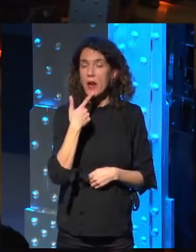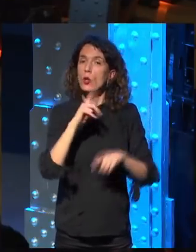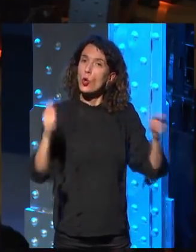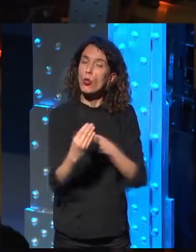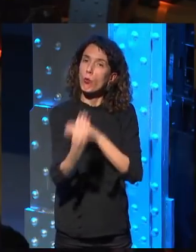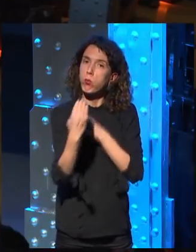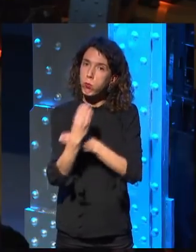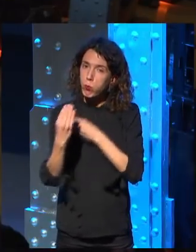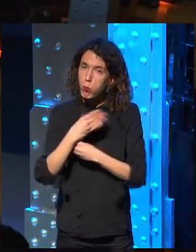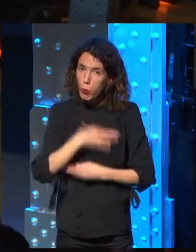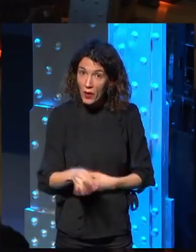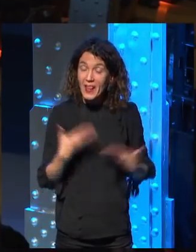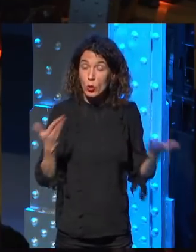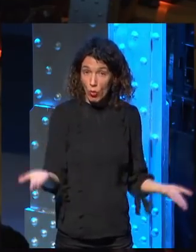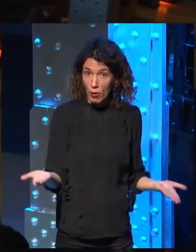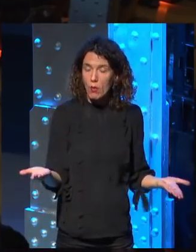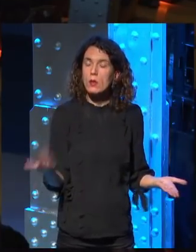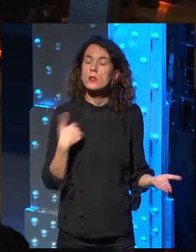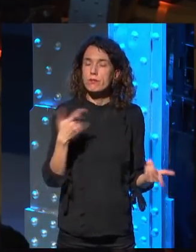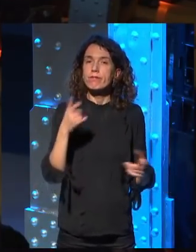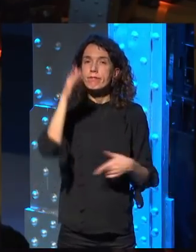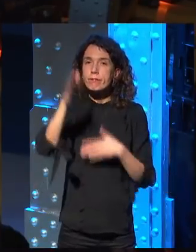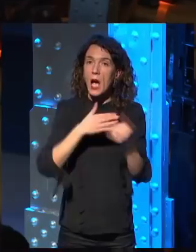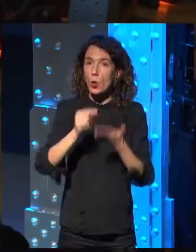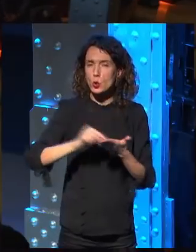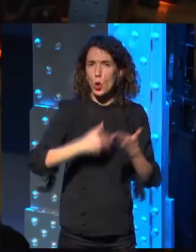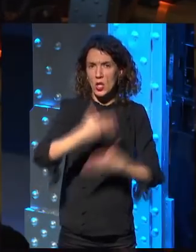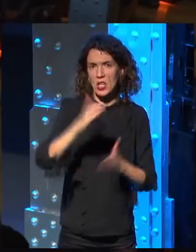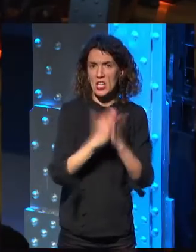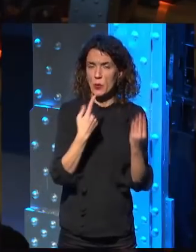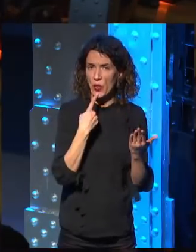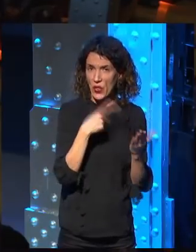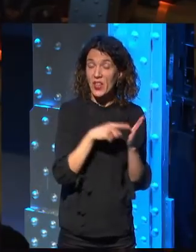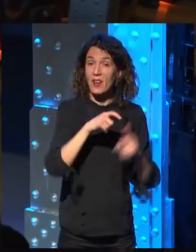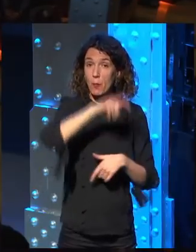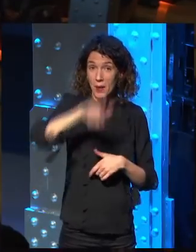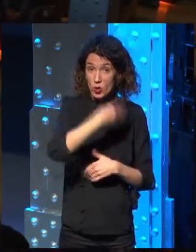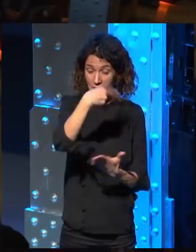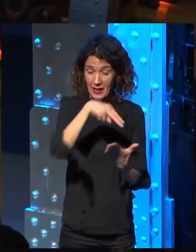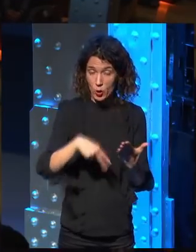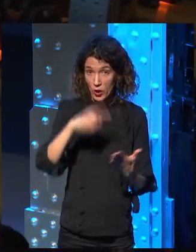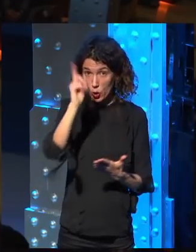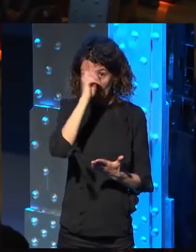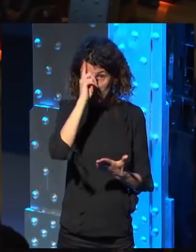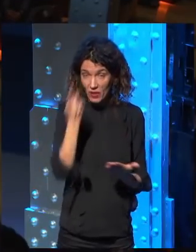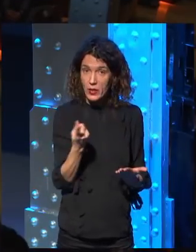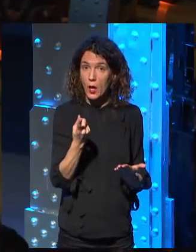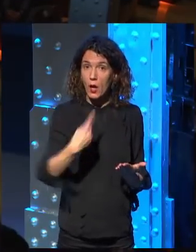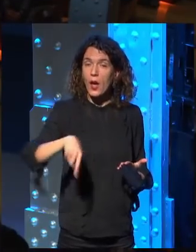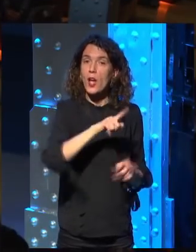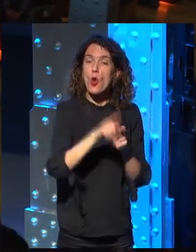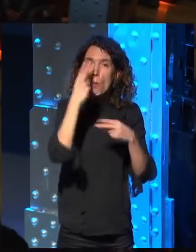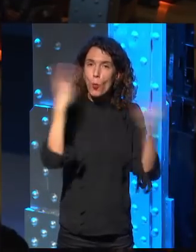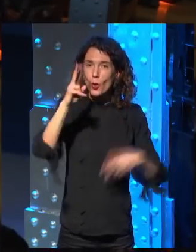anuncios. Entonces el autor del libro dice, los lectores no sabían que ellos no